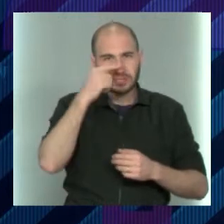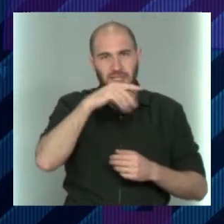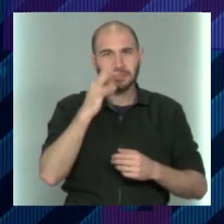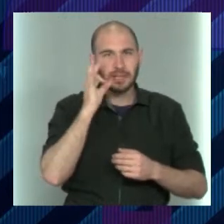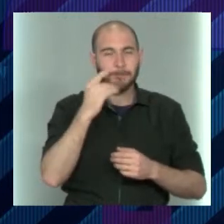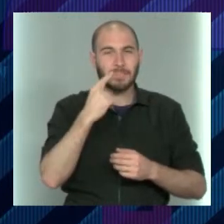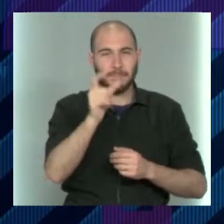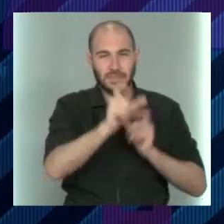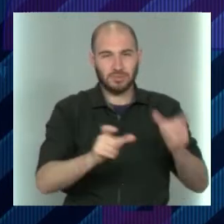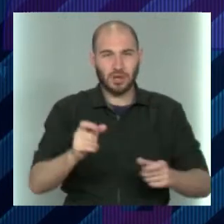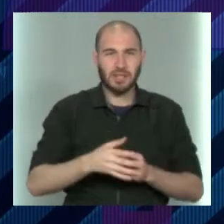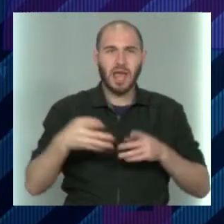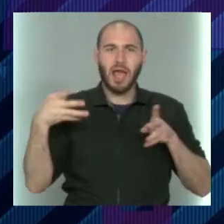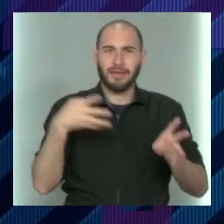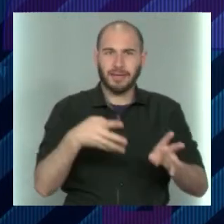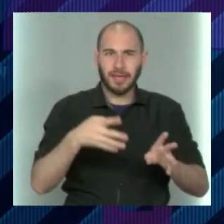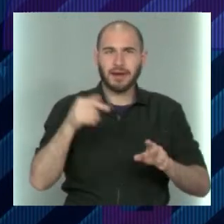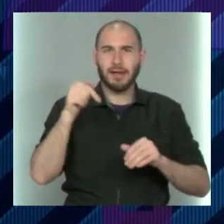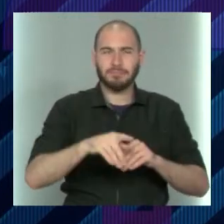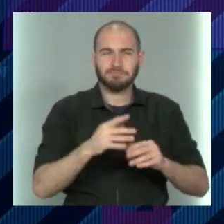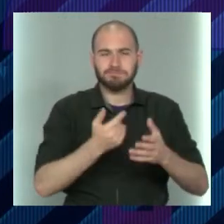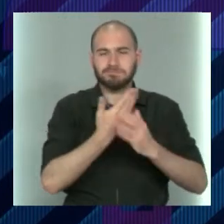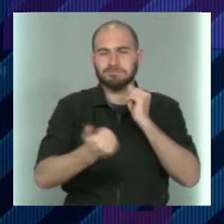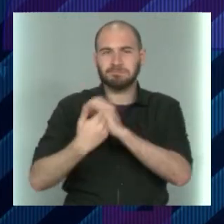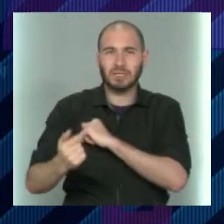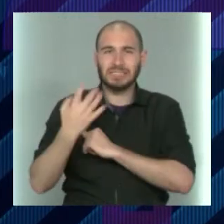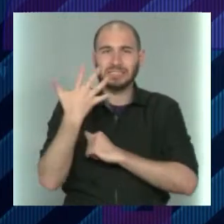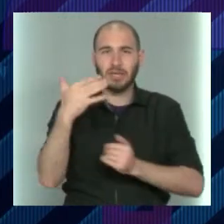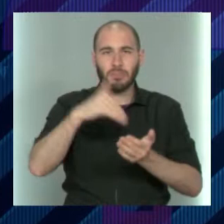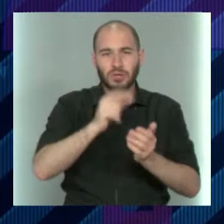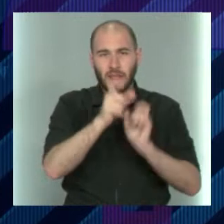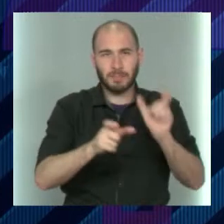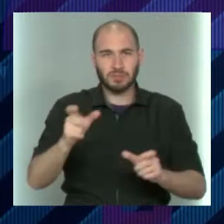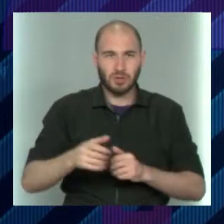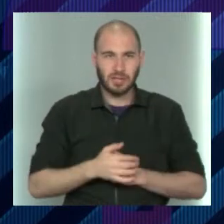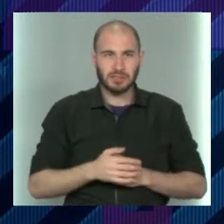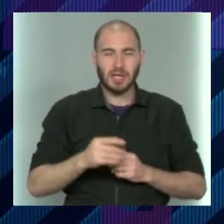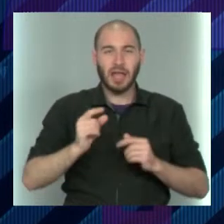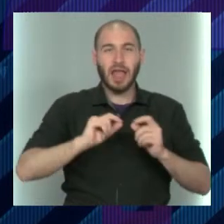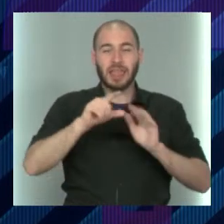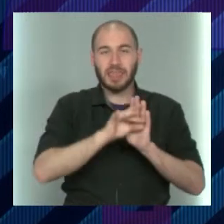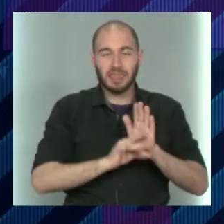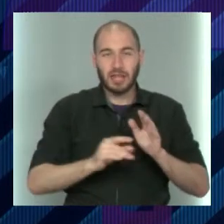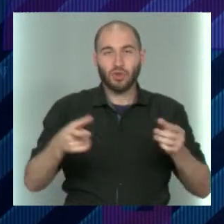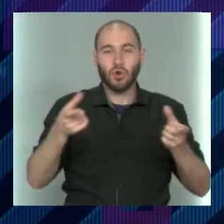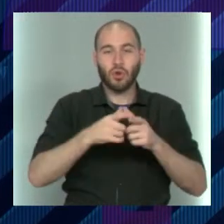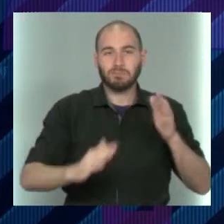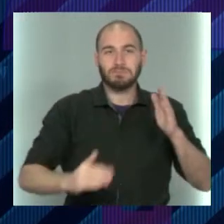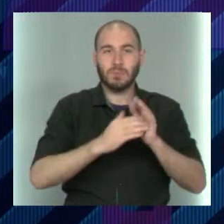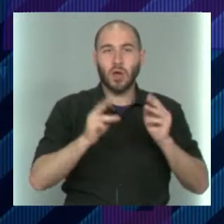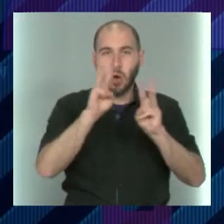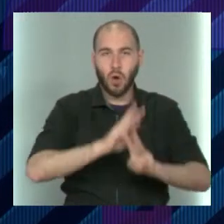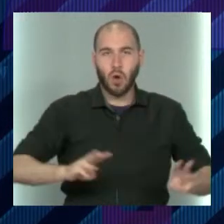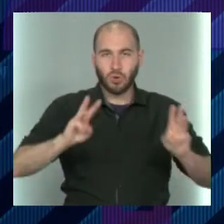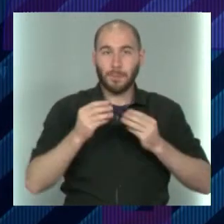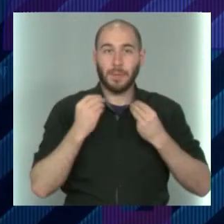470.000 personas. La guerra, además, ha provocado la huida de más de 5 millones de personas, según cifras del Alto Comisionado de las Naciones